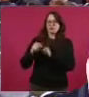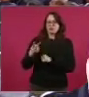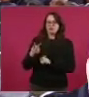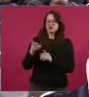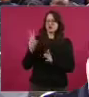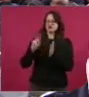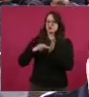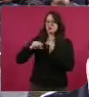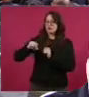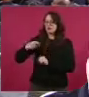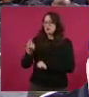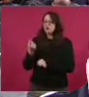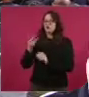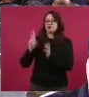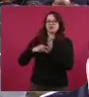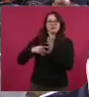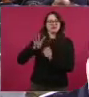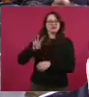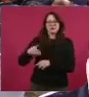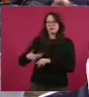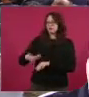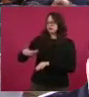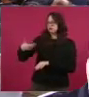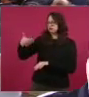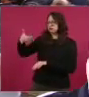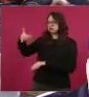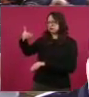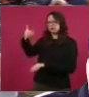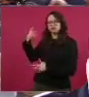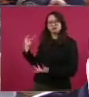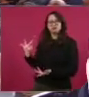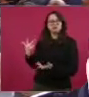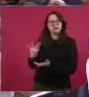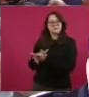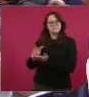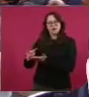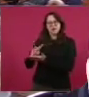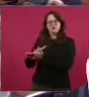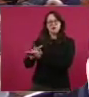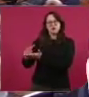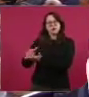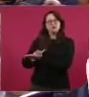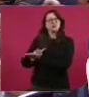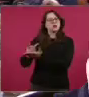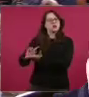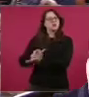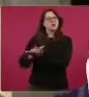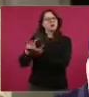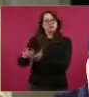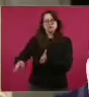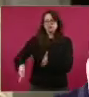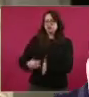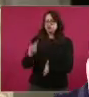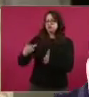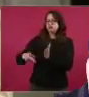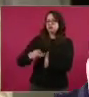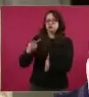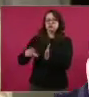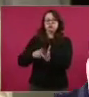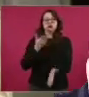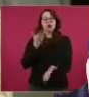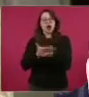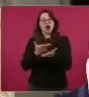presentes también parte de la delegación que cumplió y hemos cumplido con este 2023 como uno de los mejores años del deporte de